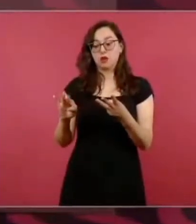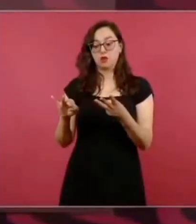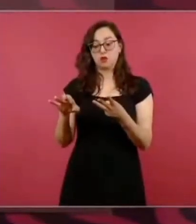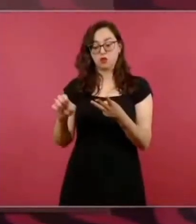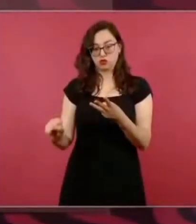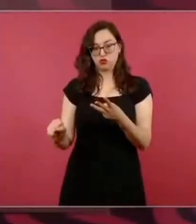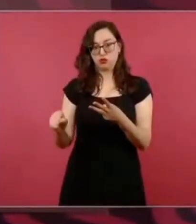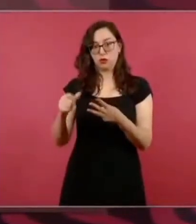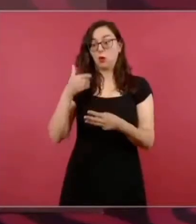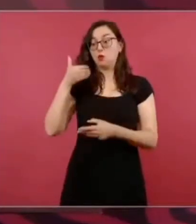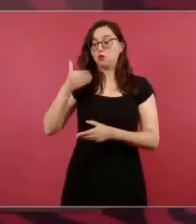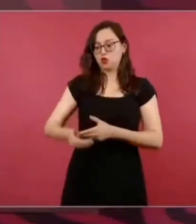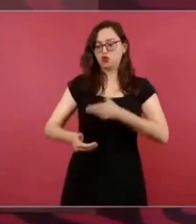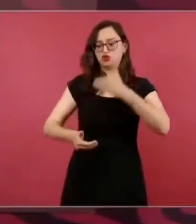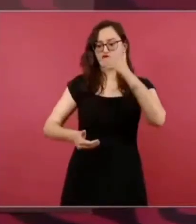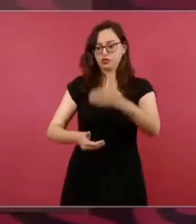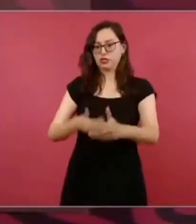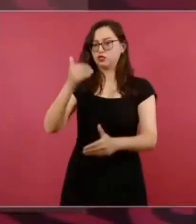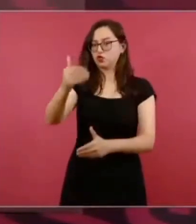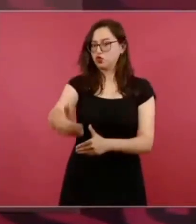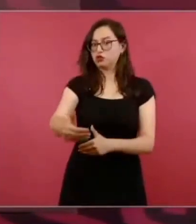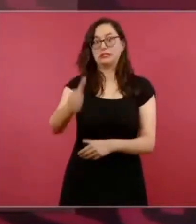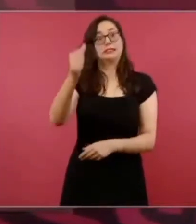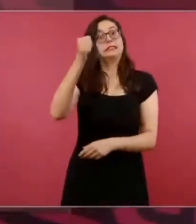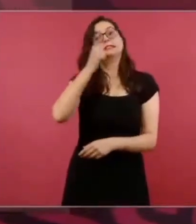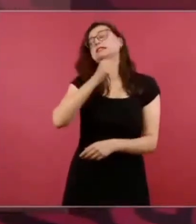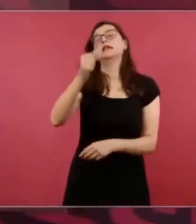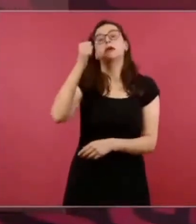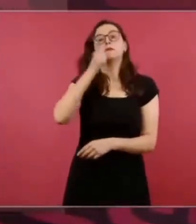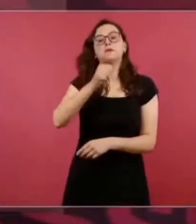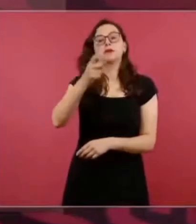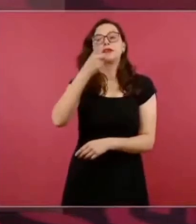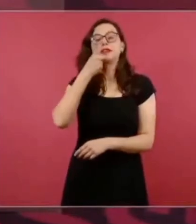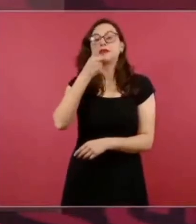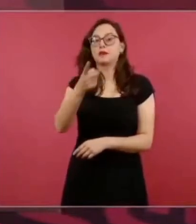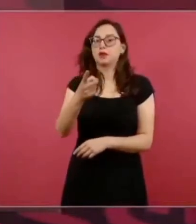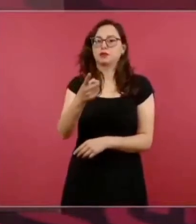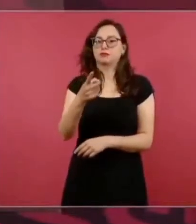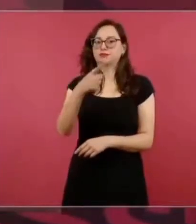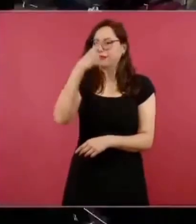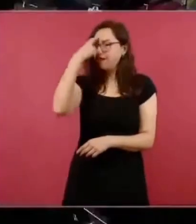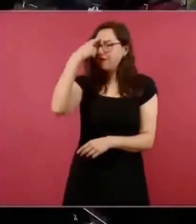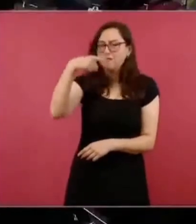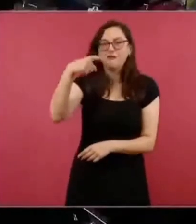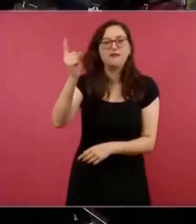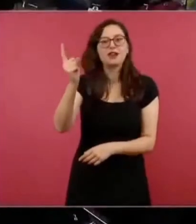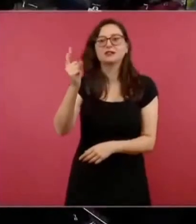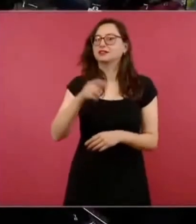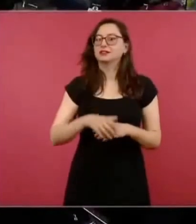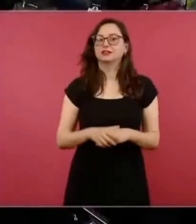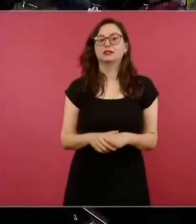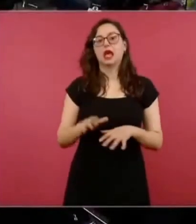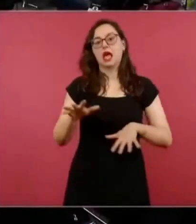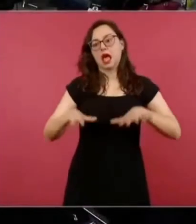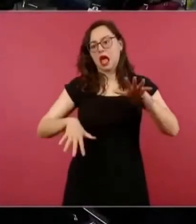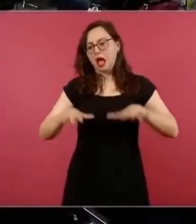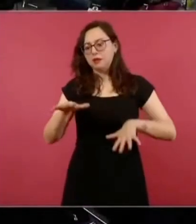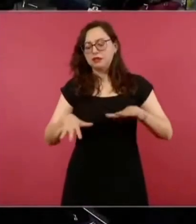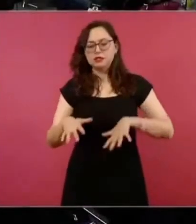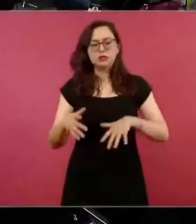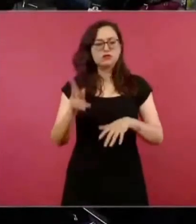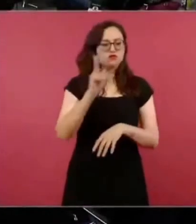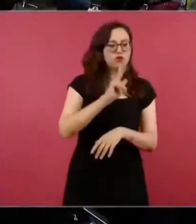manera. Y evidentemente, dado que son miles de componentes, siempre falta un tornillo que no se apretó